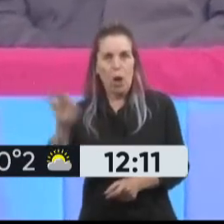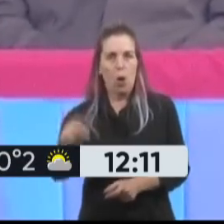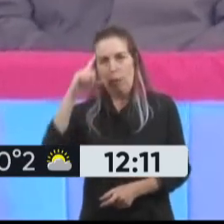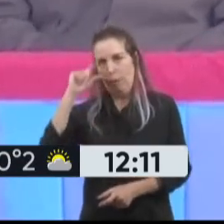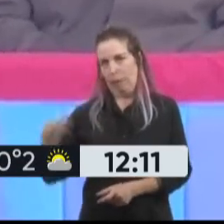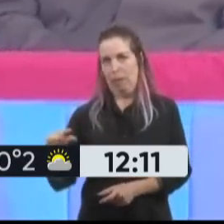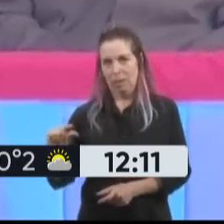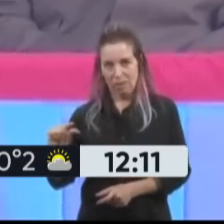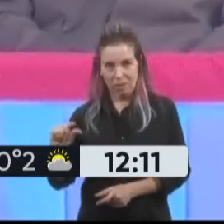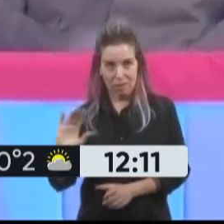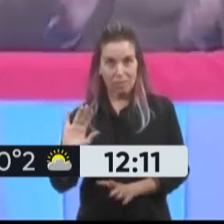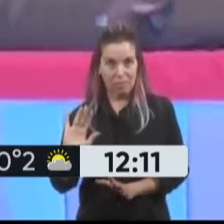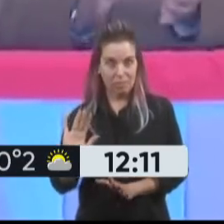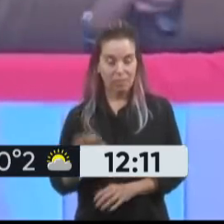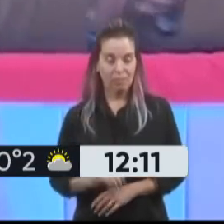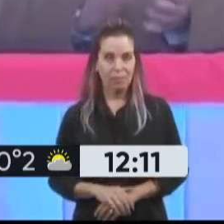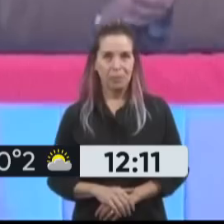a los socialistas.